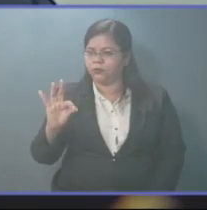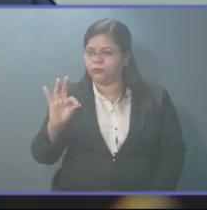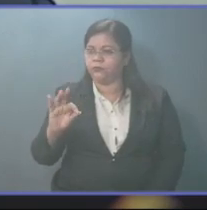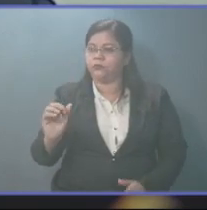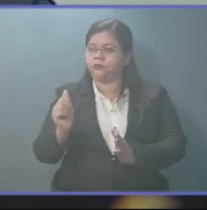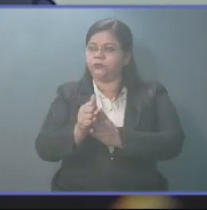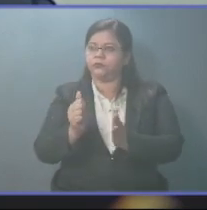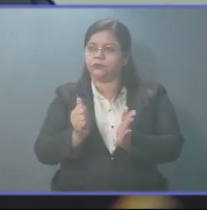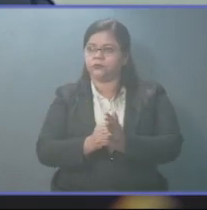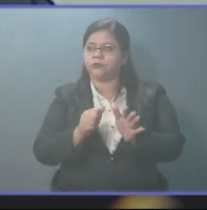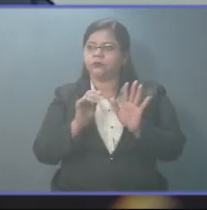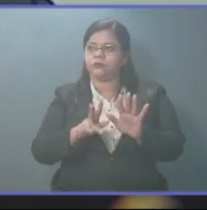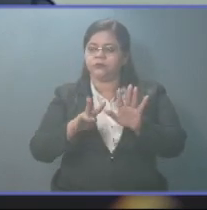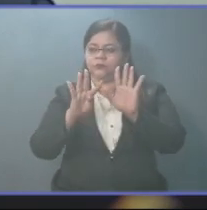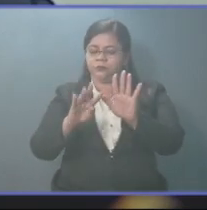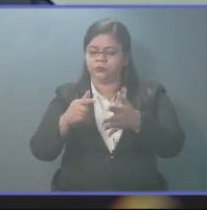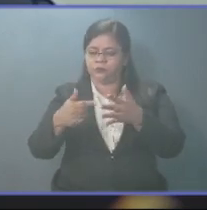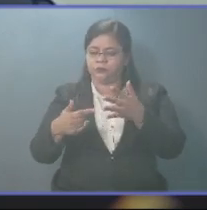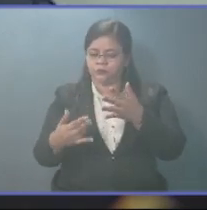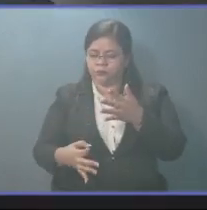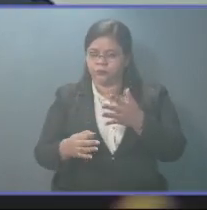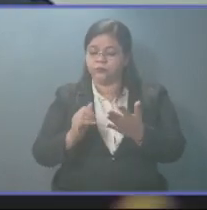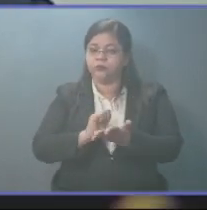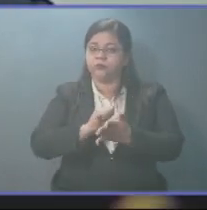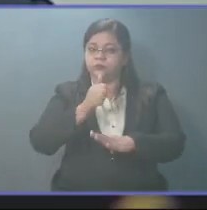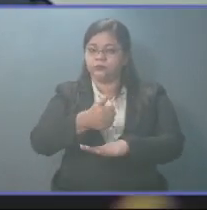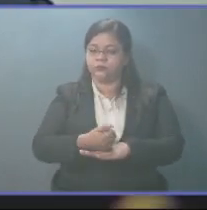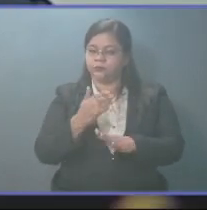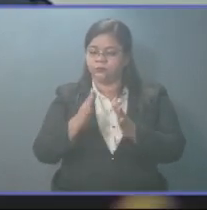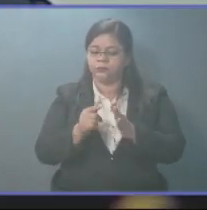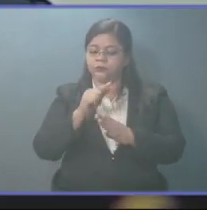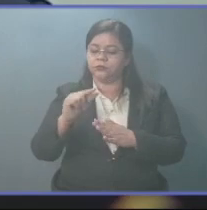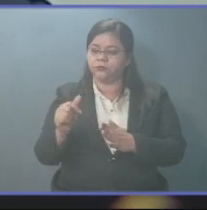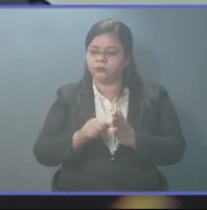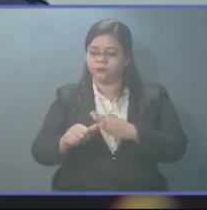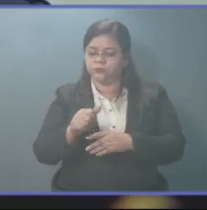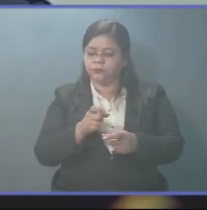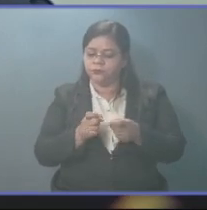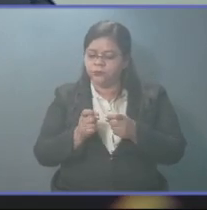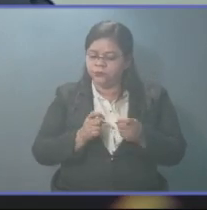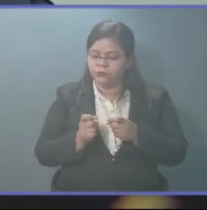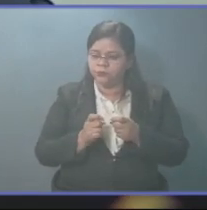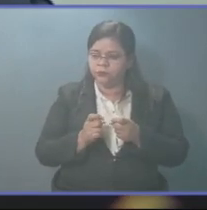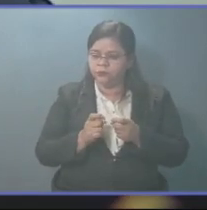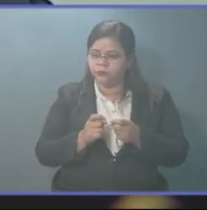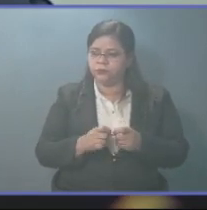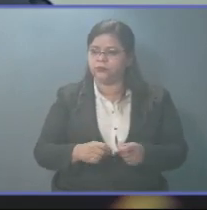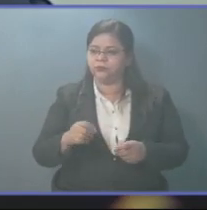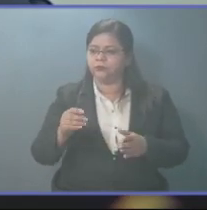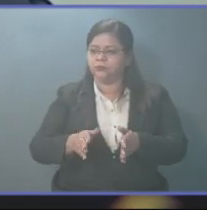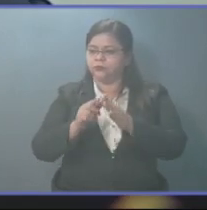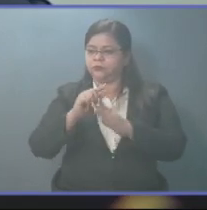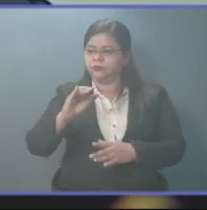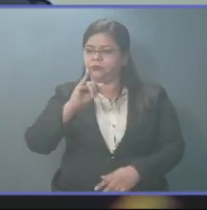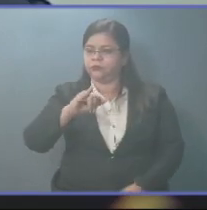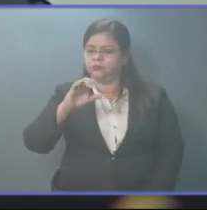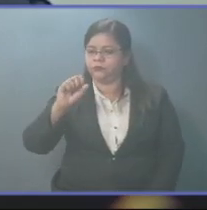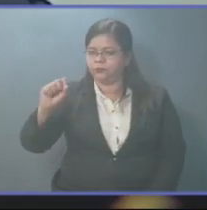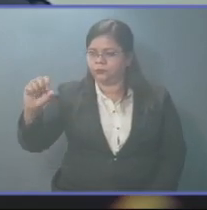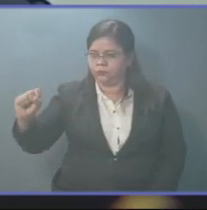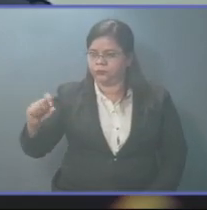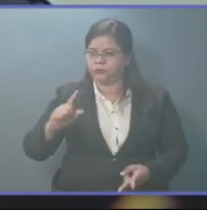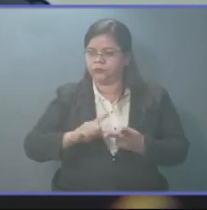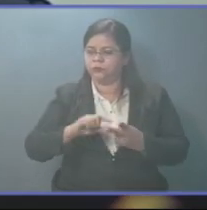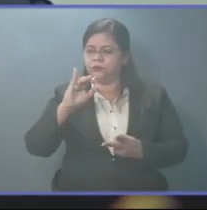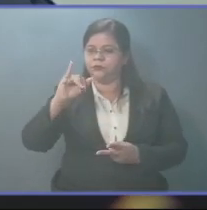artículo 19 de la Ley SAP establece que las instituciones administradoras, el Instituto Salvadoreño del Seguro Social y